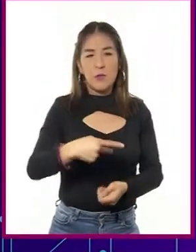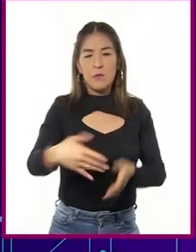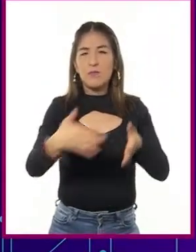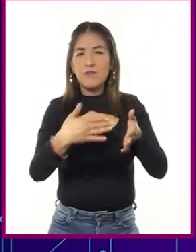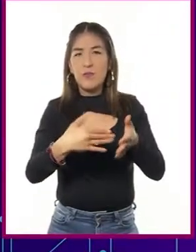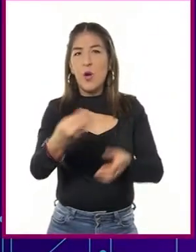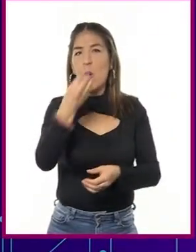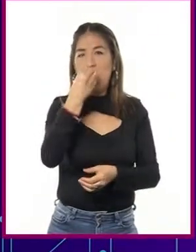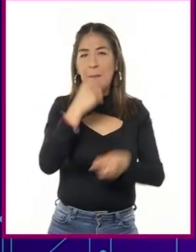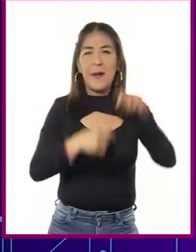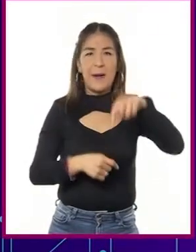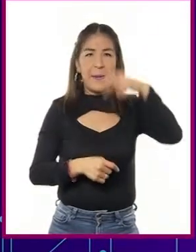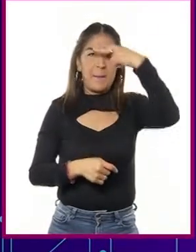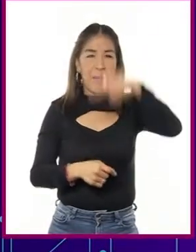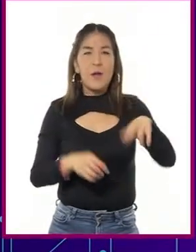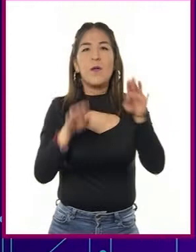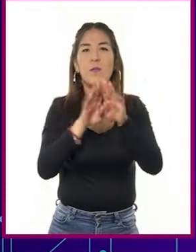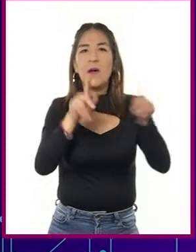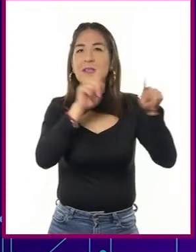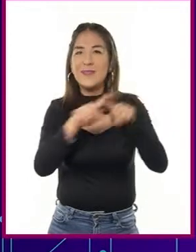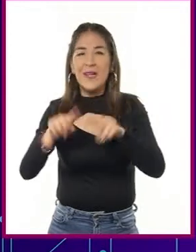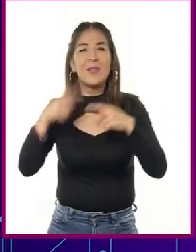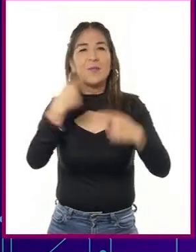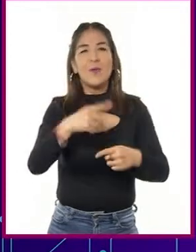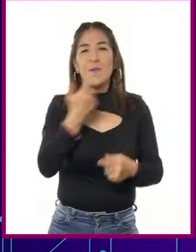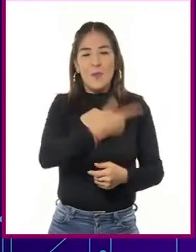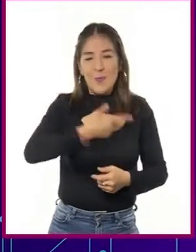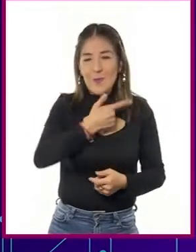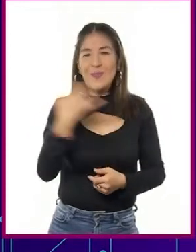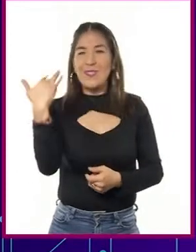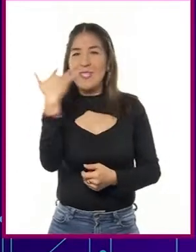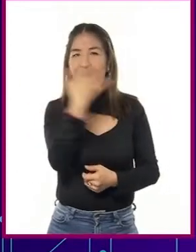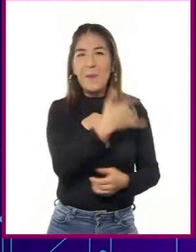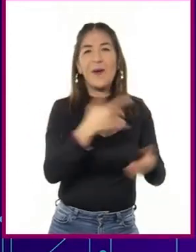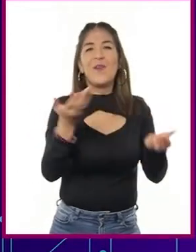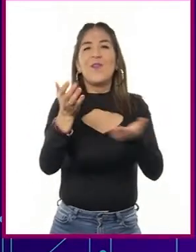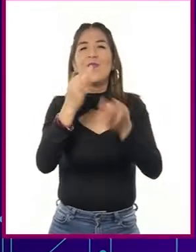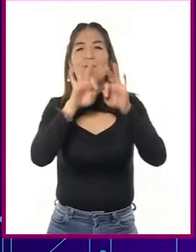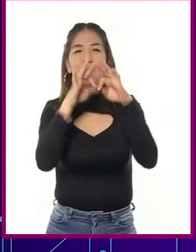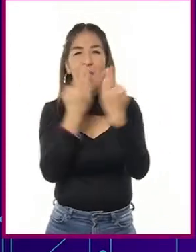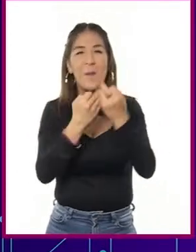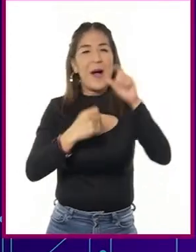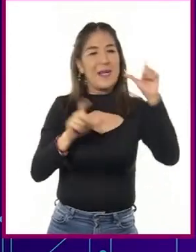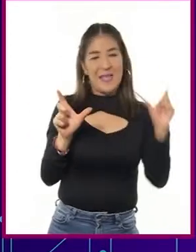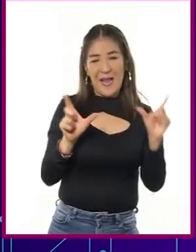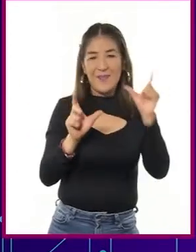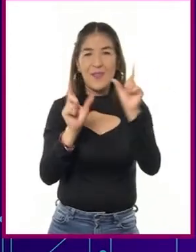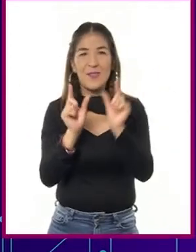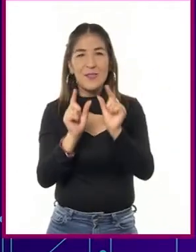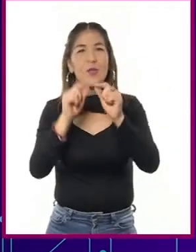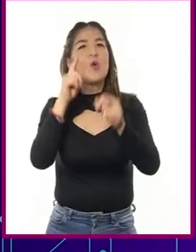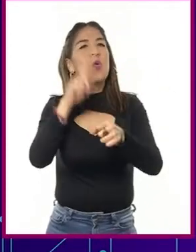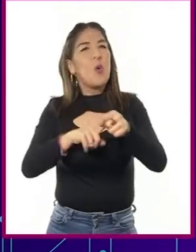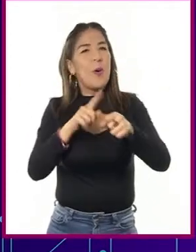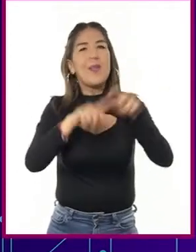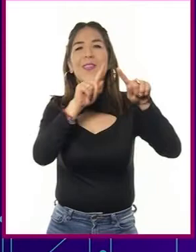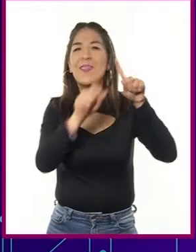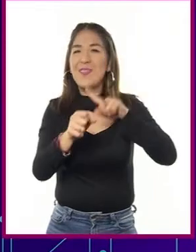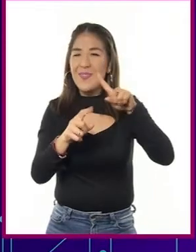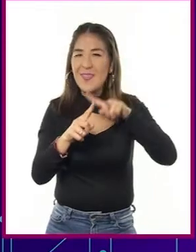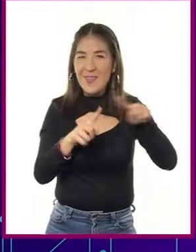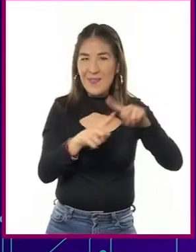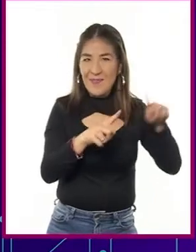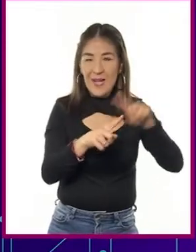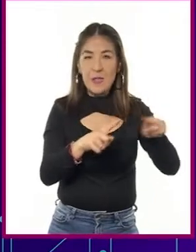es convocar a un universo de haceres, placeres, sabores, formas, tamaños y colores.